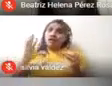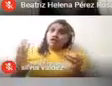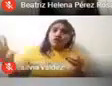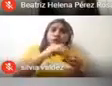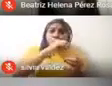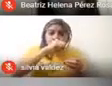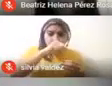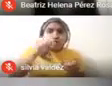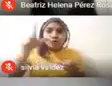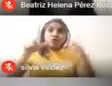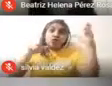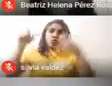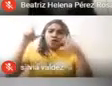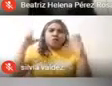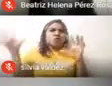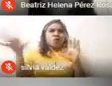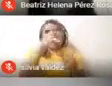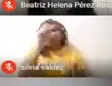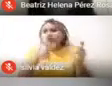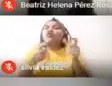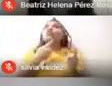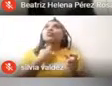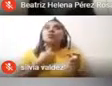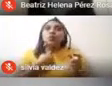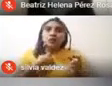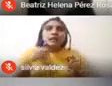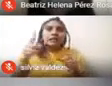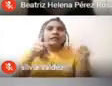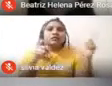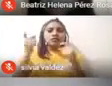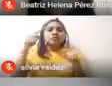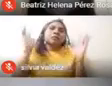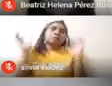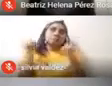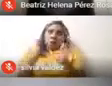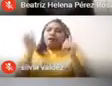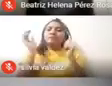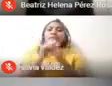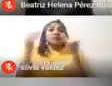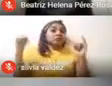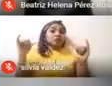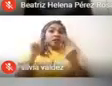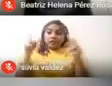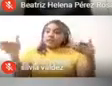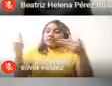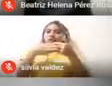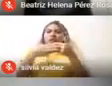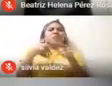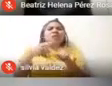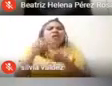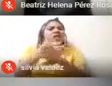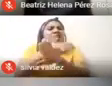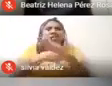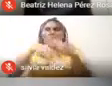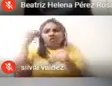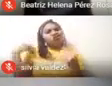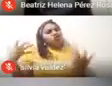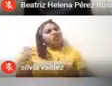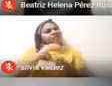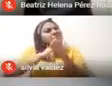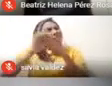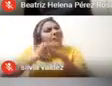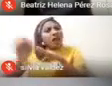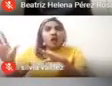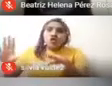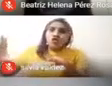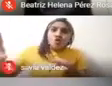los apasionados del turismo, para todas las personas que nos gusta el turismo. Y bueno, ya con esto cerramos, pero antes de irnos, yo quiero